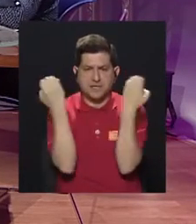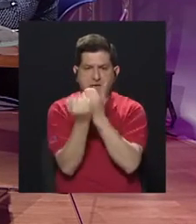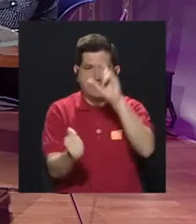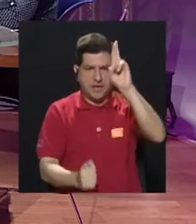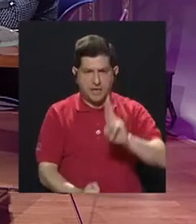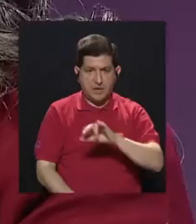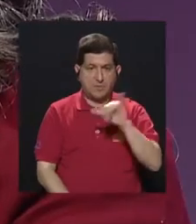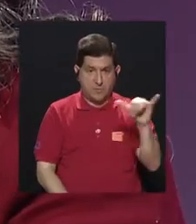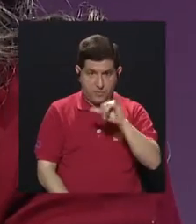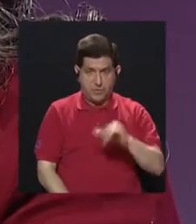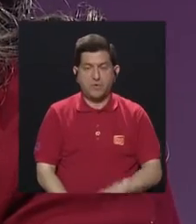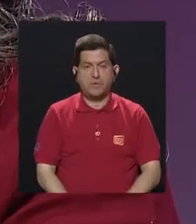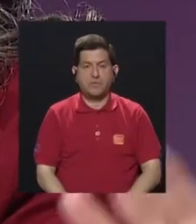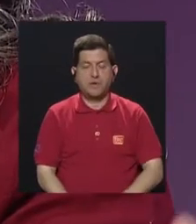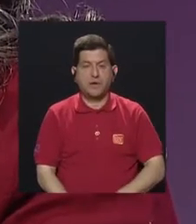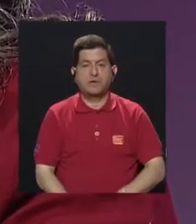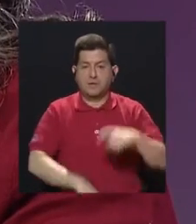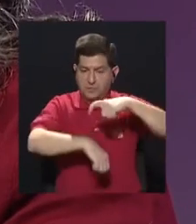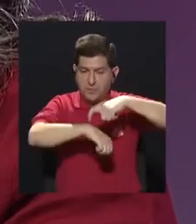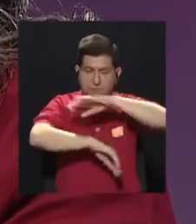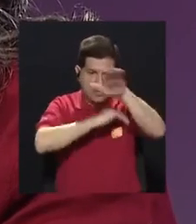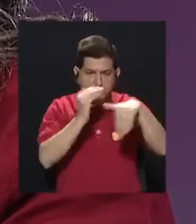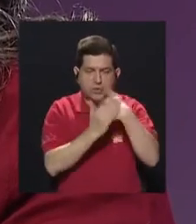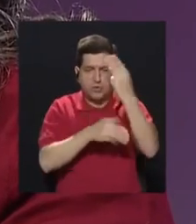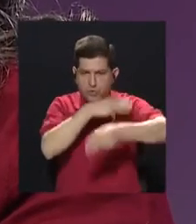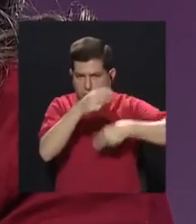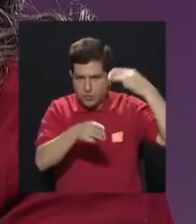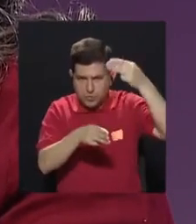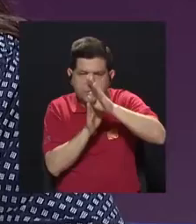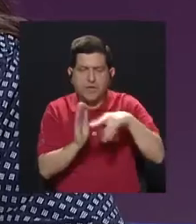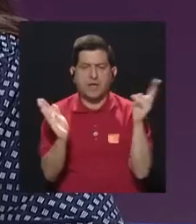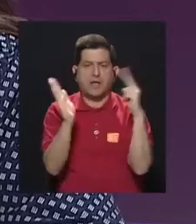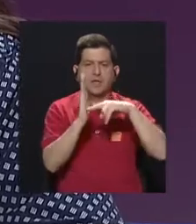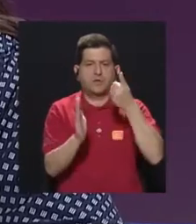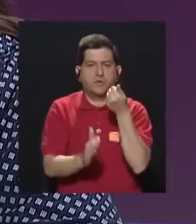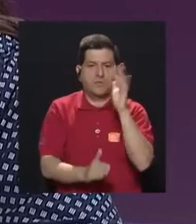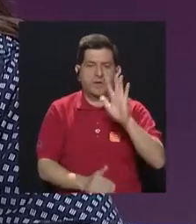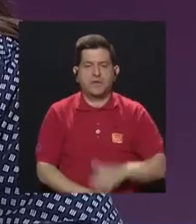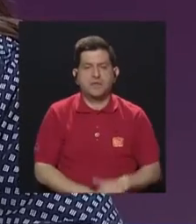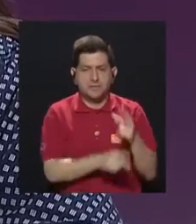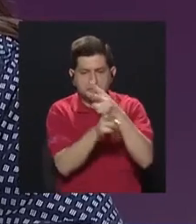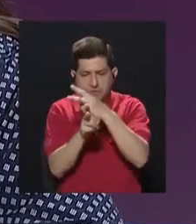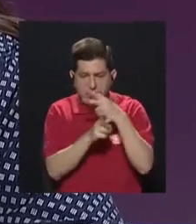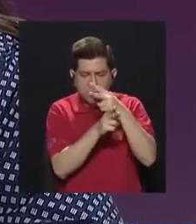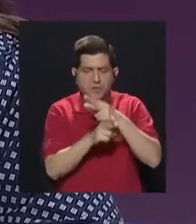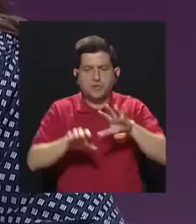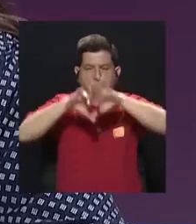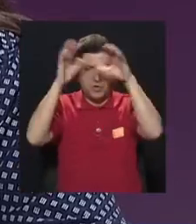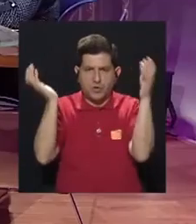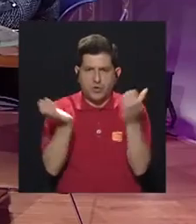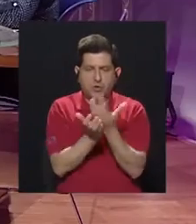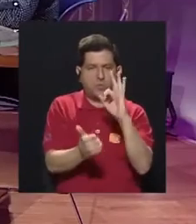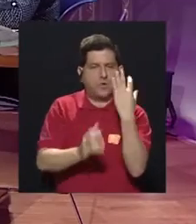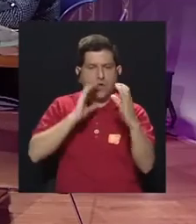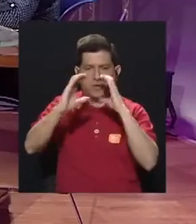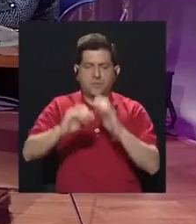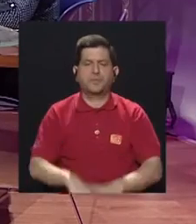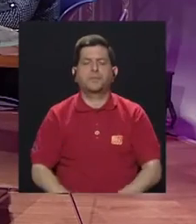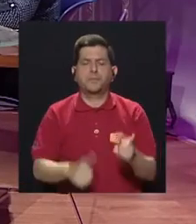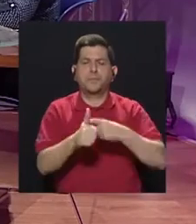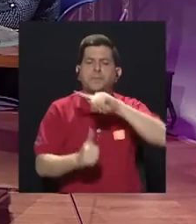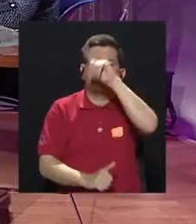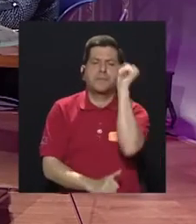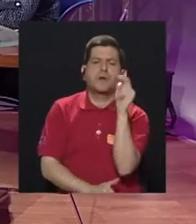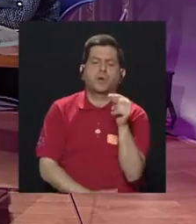y también al mismo tiempo en todo el mundo se desarrolló en el monitoreo global de medios quisiera preguntarte